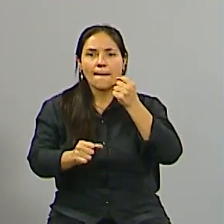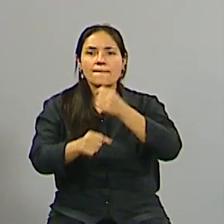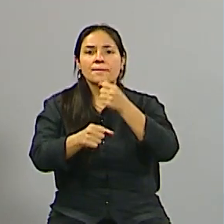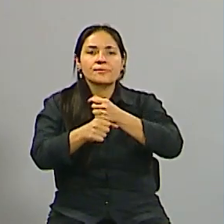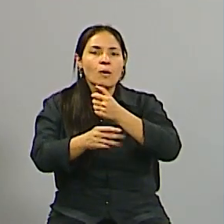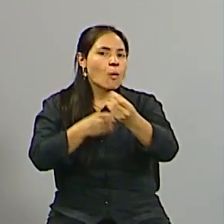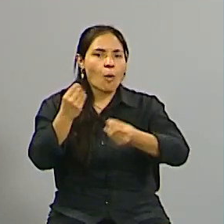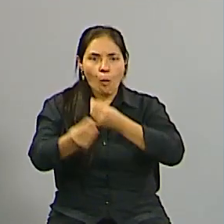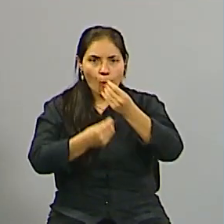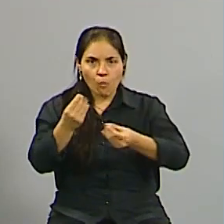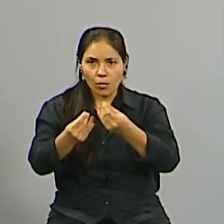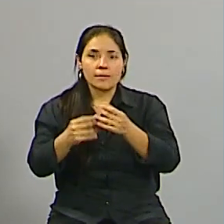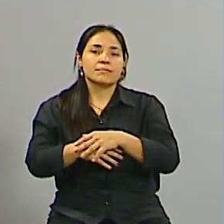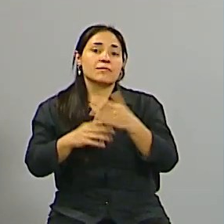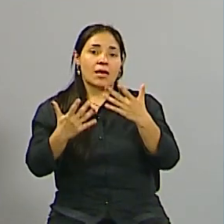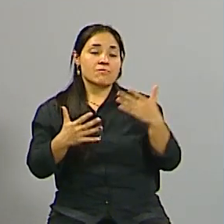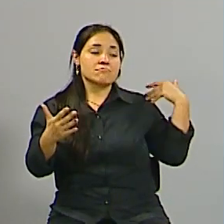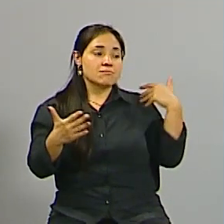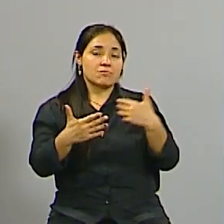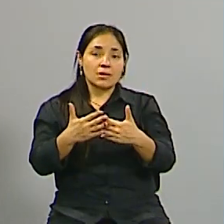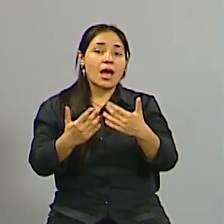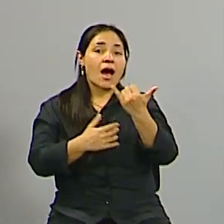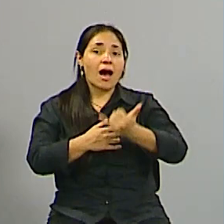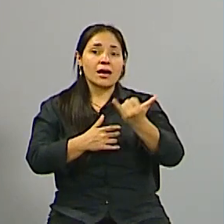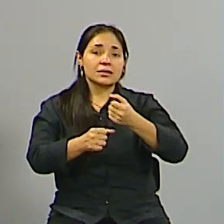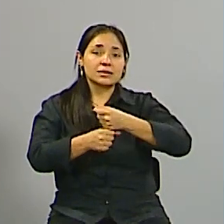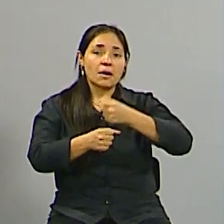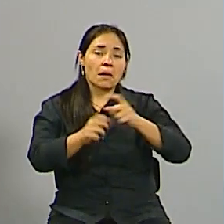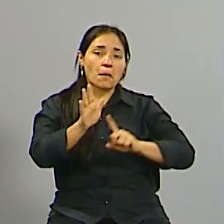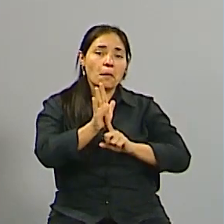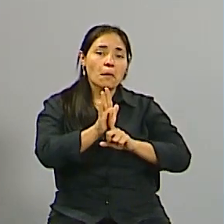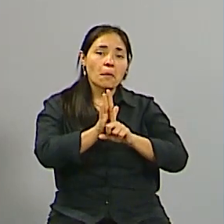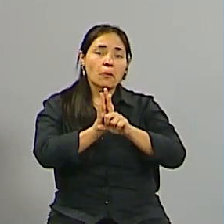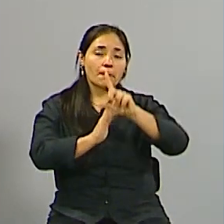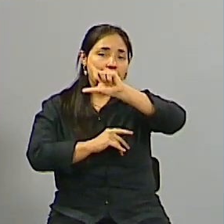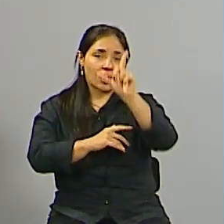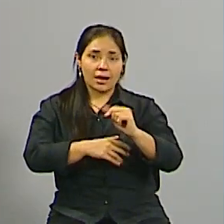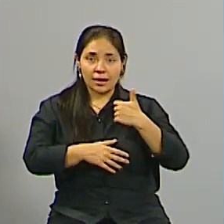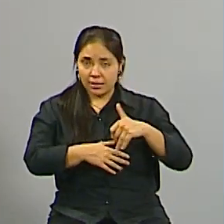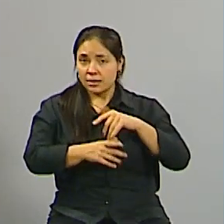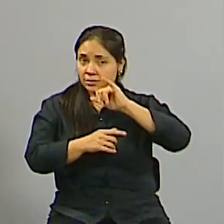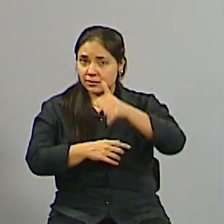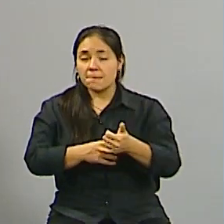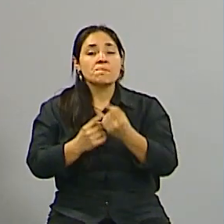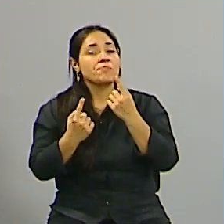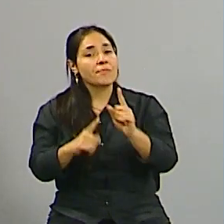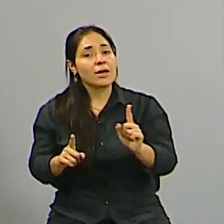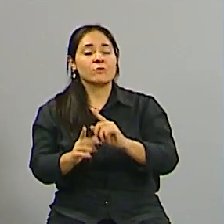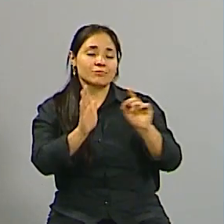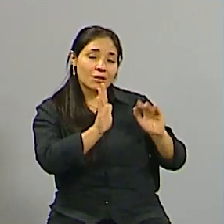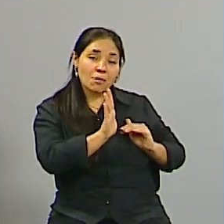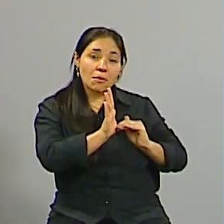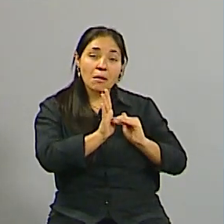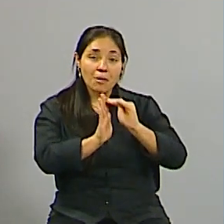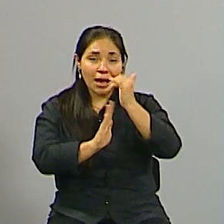complicadas. Las últimas estadísticas hablaban de un aumento en el empleo en nuestro país, pero de todas maneras, más allá de esos aumentos,